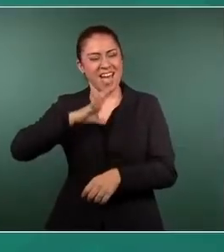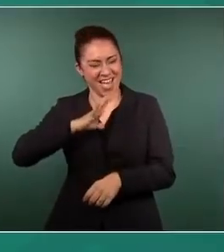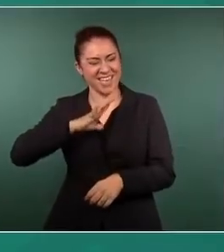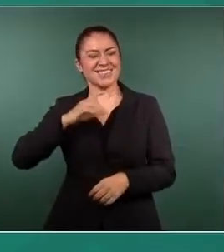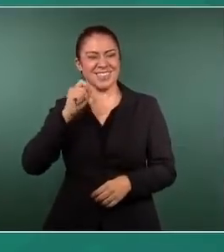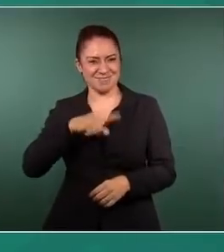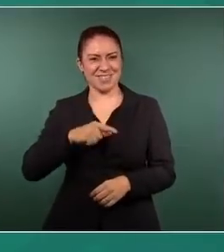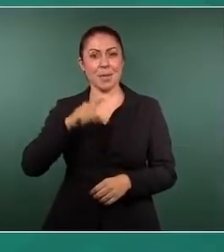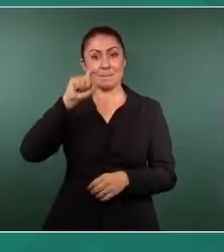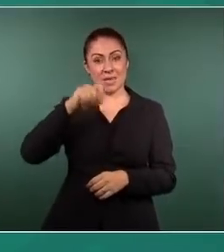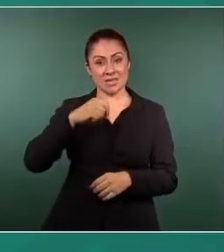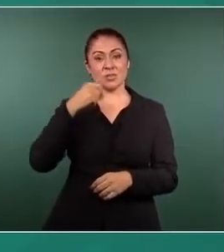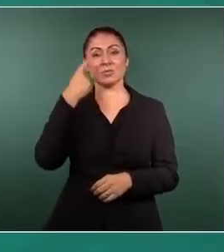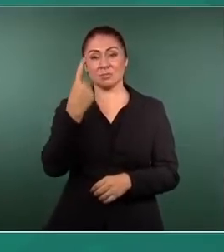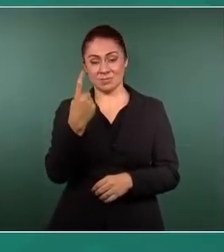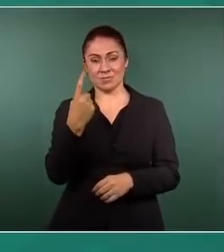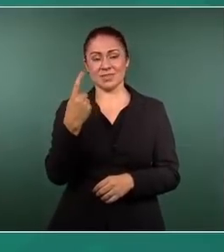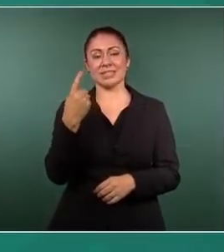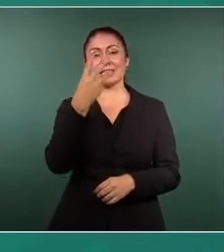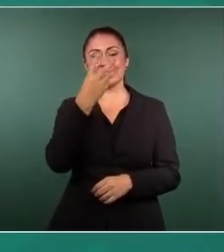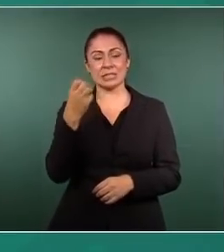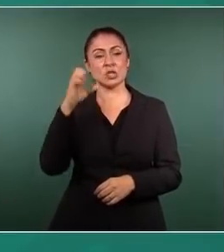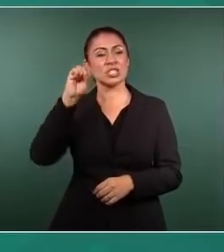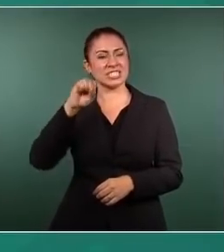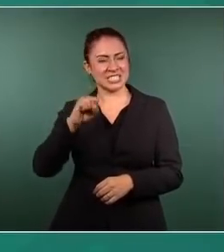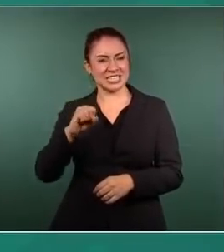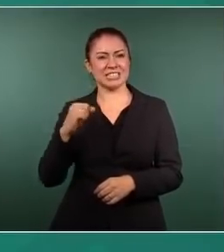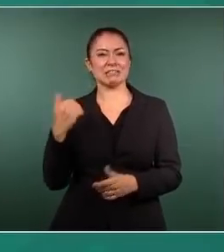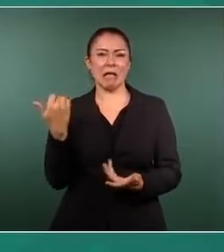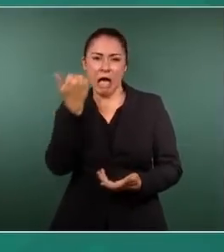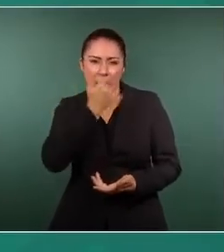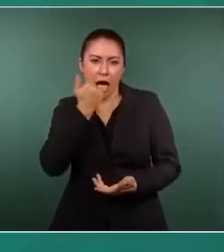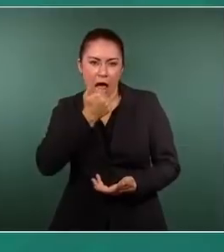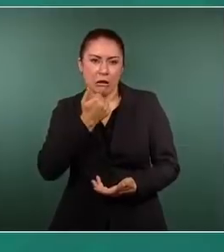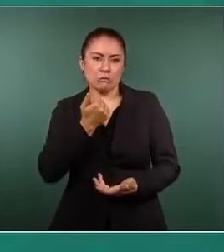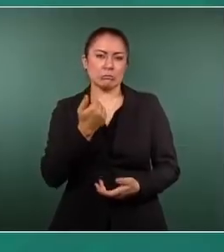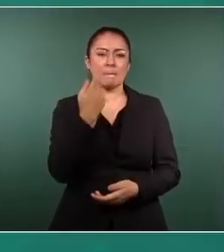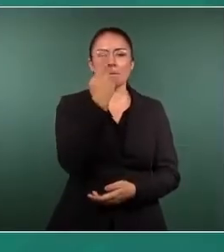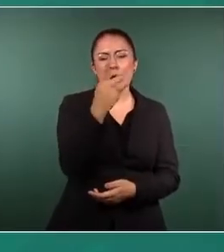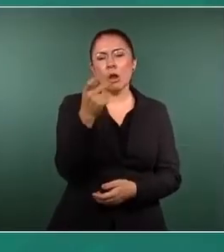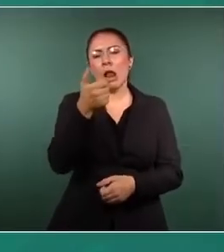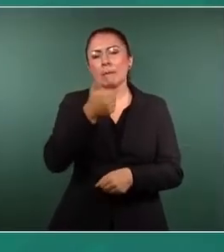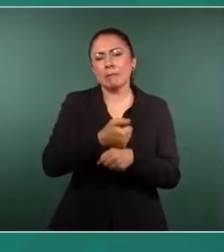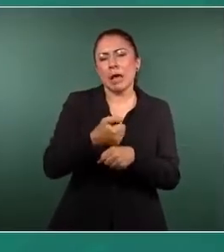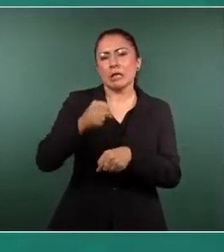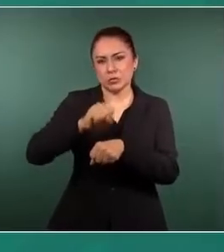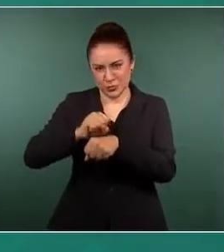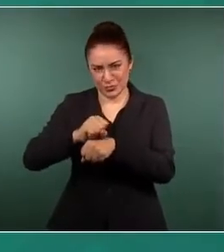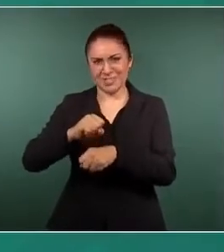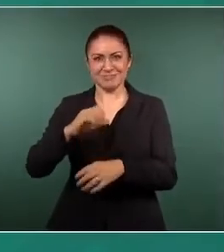21.360 alumnos aquí estamos